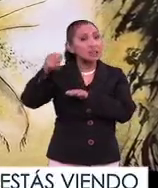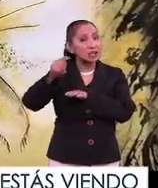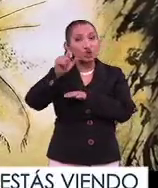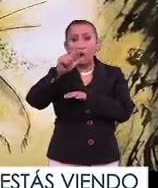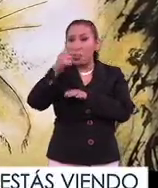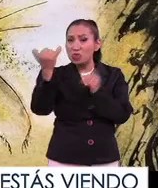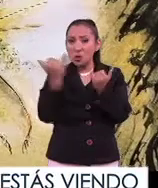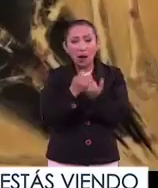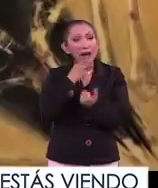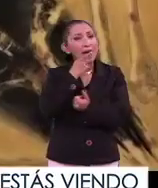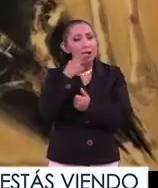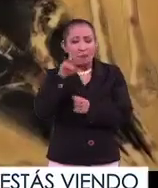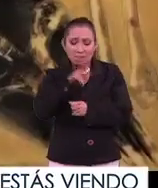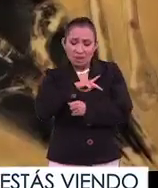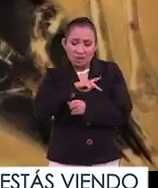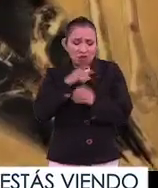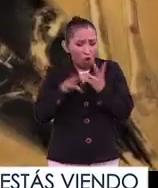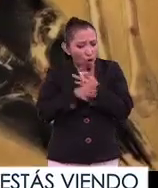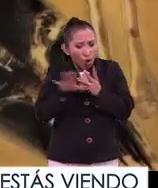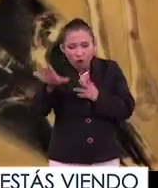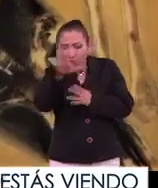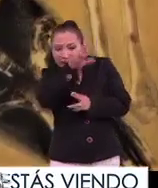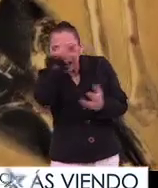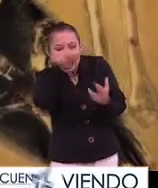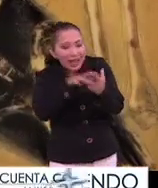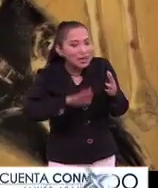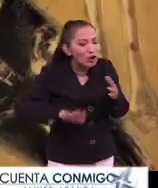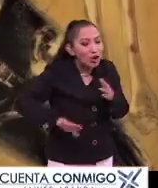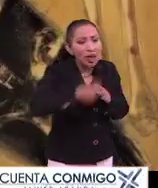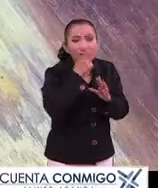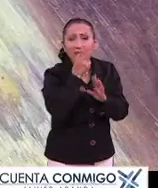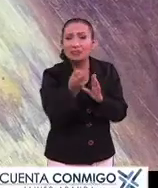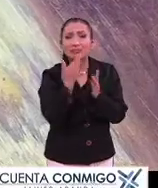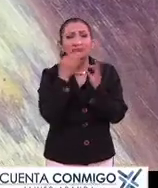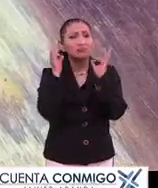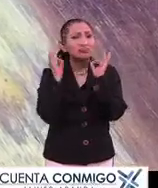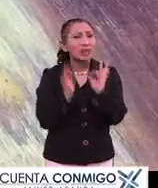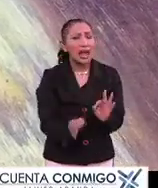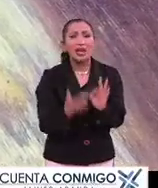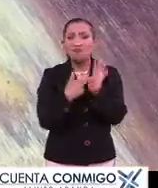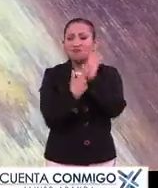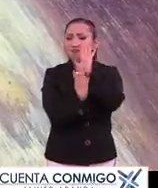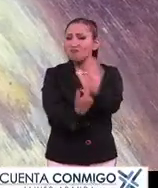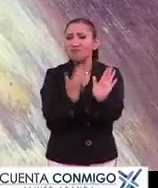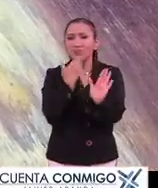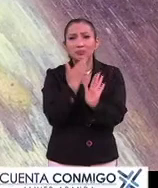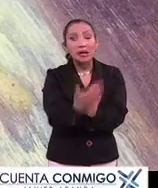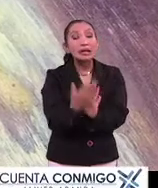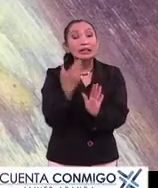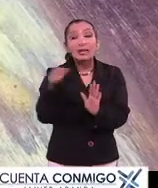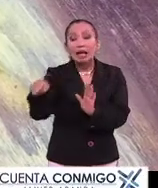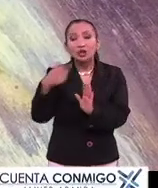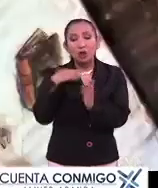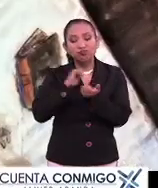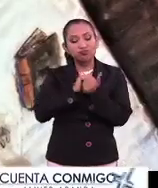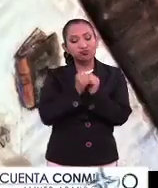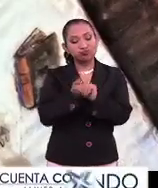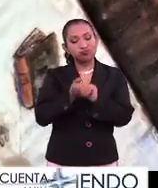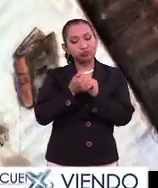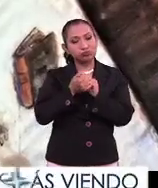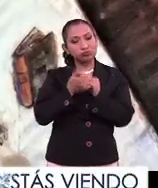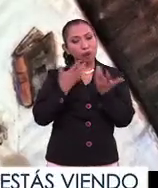Toledo. Él habla de lo suyo, ¿no? Y lo dice tan bien, ¿no? Y lo manifiesta tan bien que eso lo